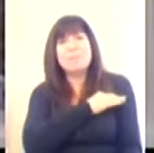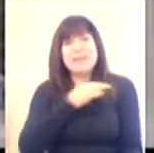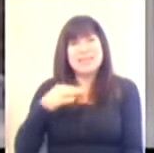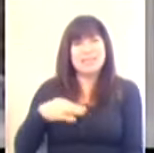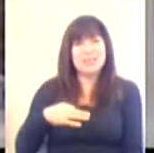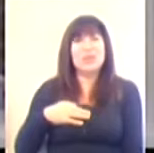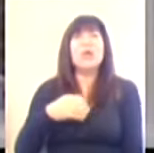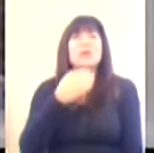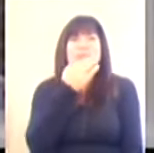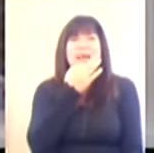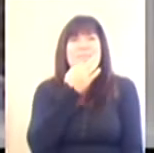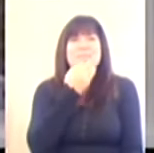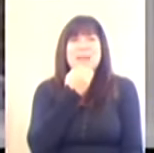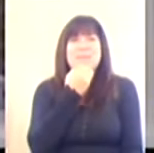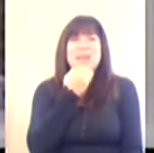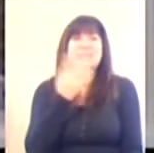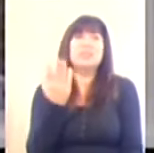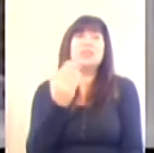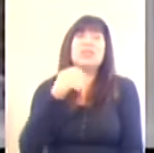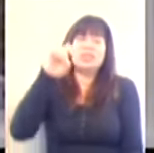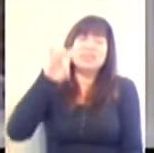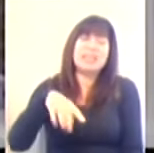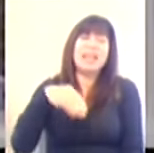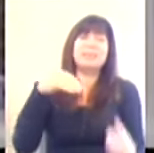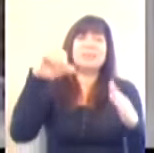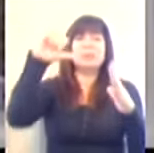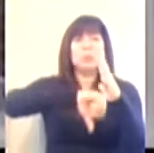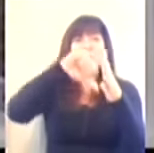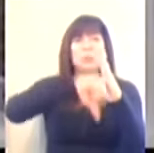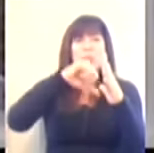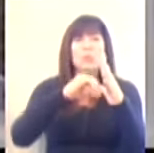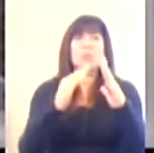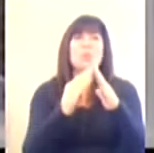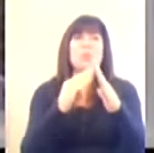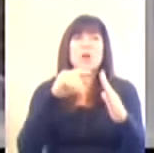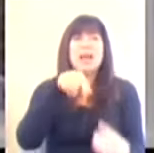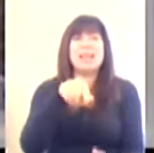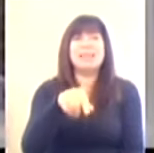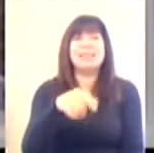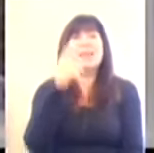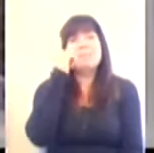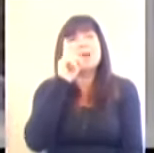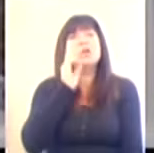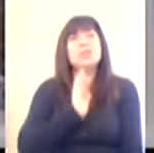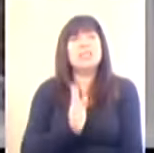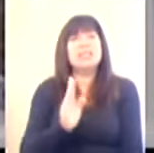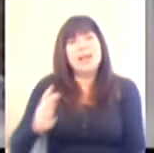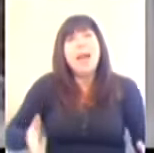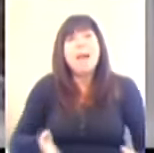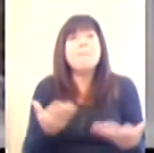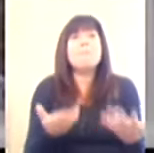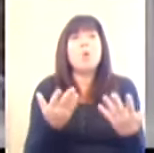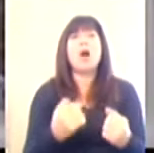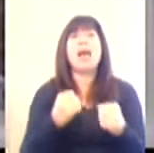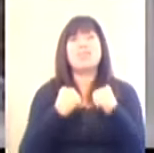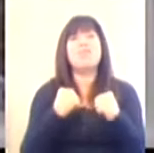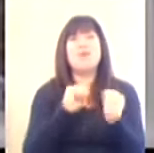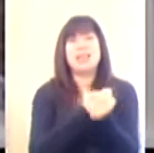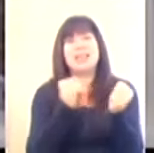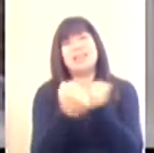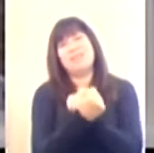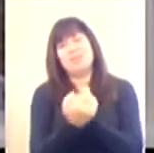ahí confinado, pero que igual sigue ahí empujando fuerte esta